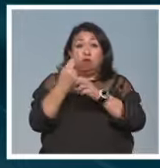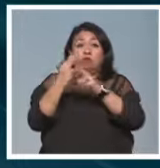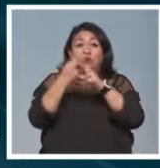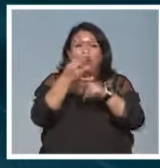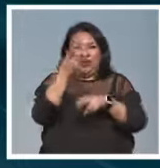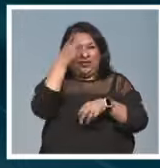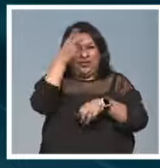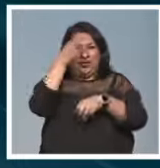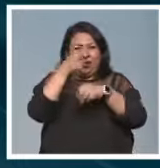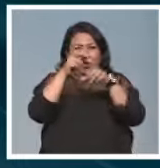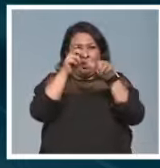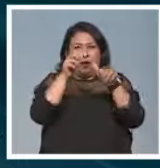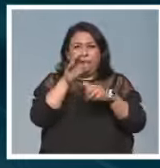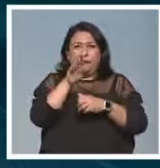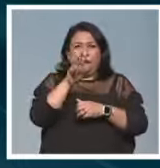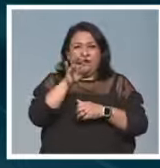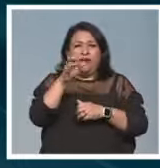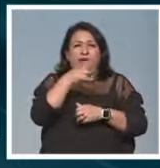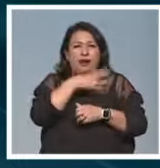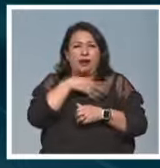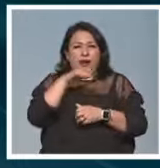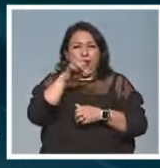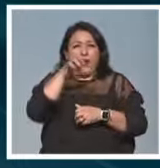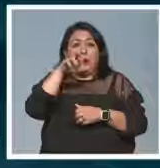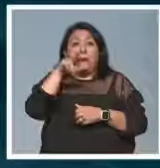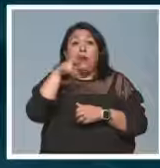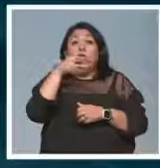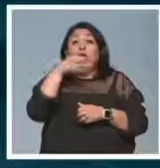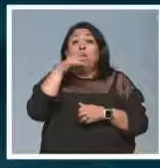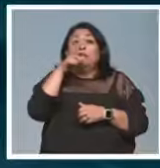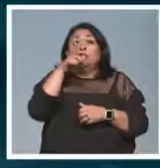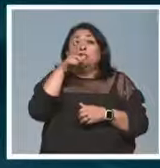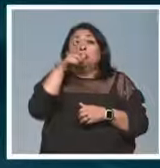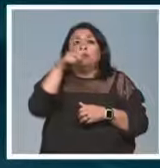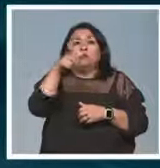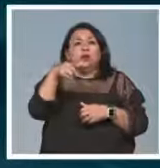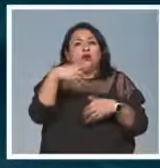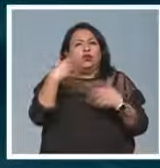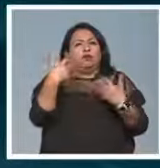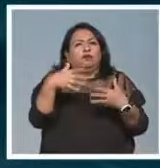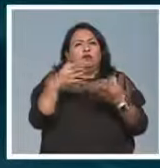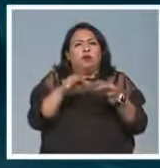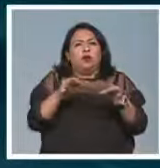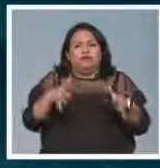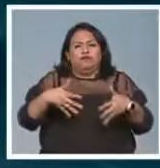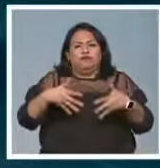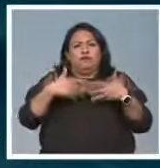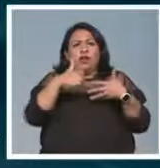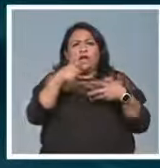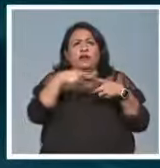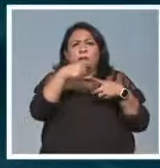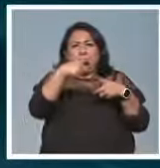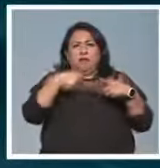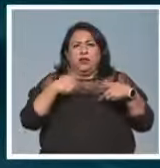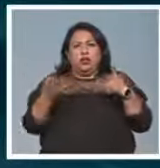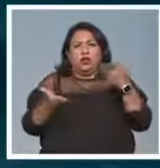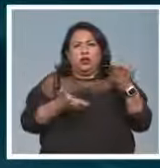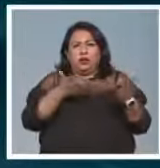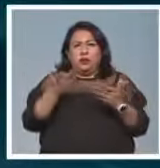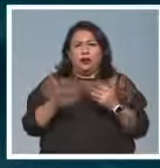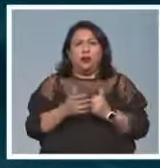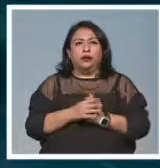directora artística Viviana Basanta, hija de Amalia Hernández, la fiesta del espíritu se ha vuelto una fuente vital de motivación para sus bailarines.